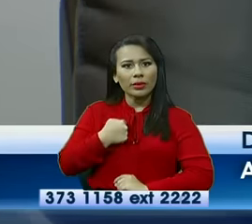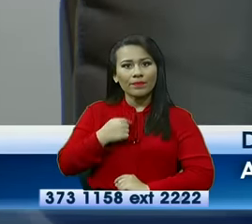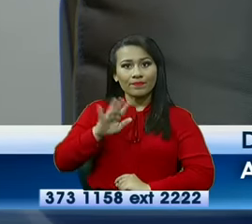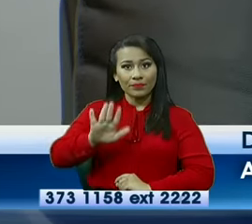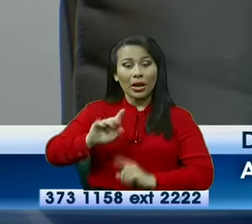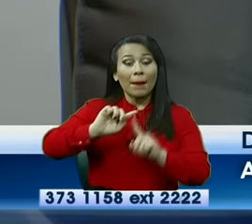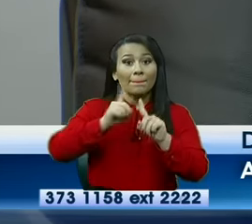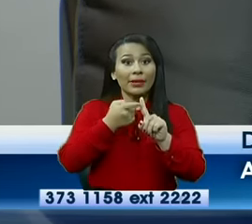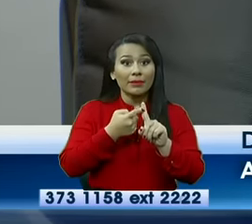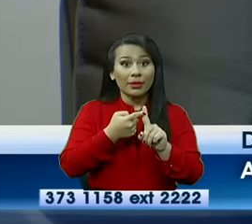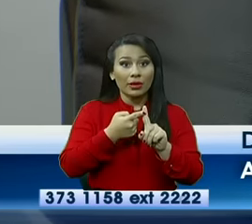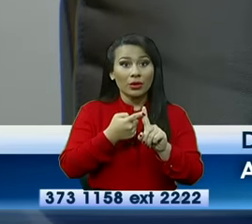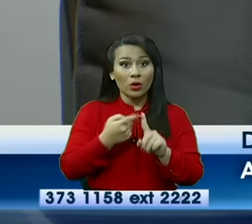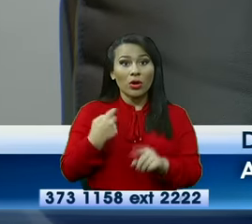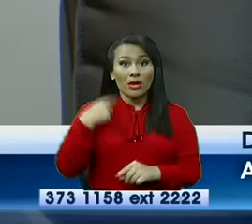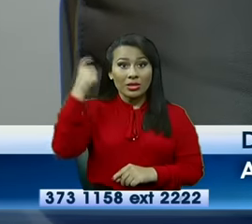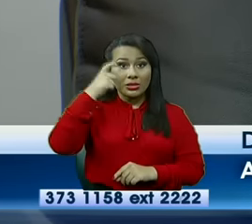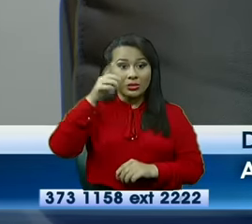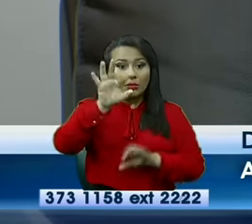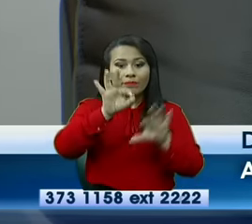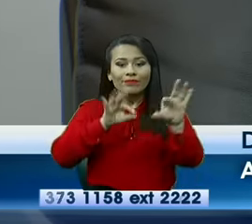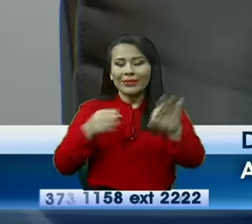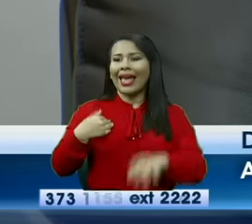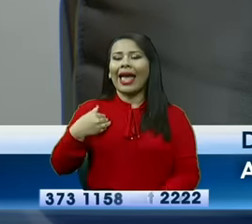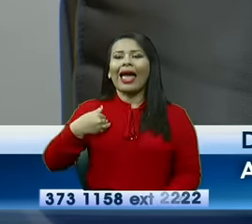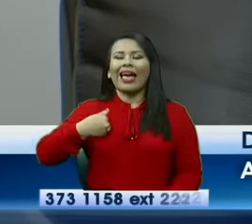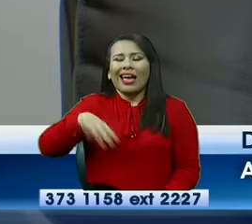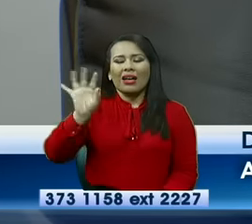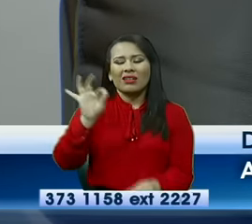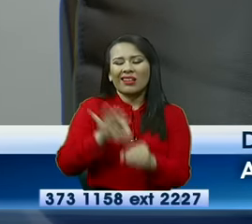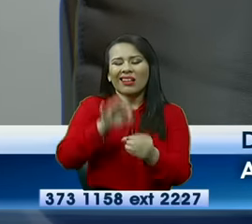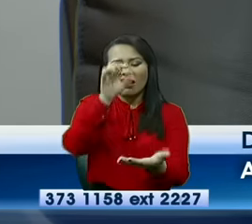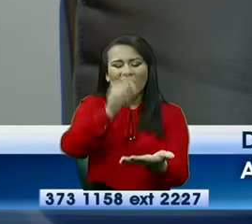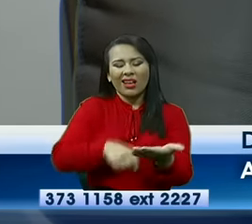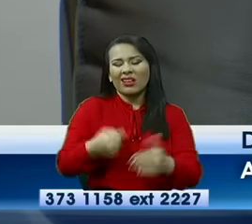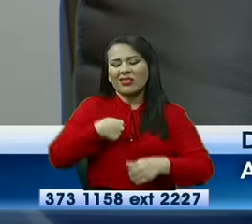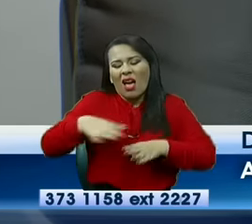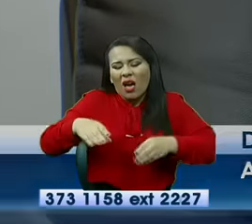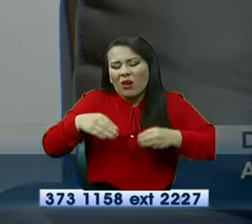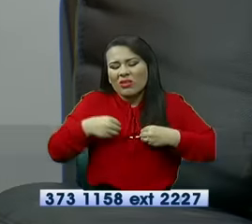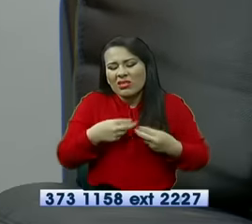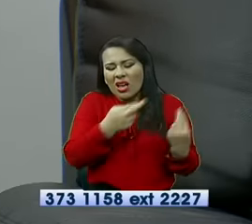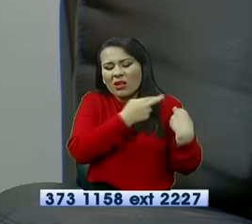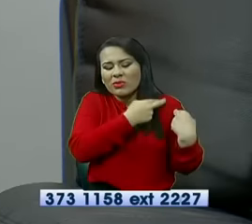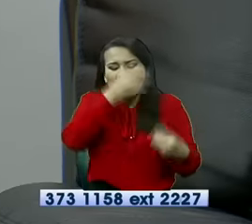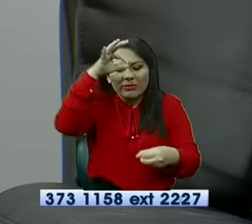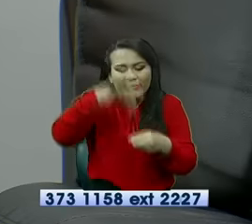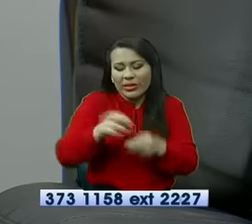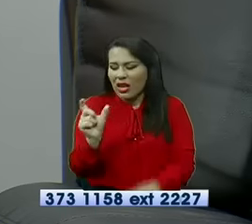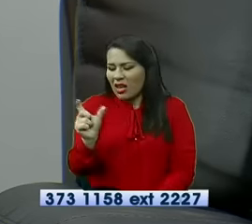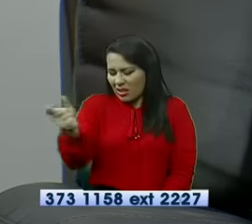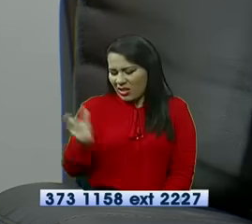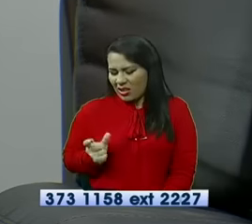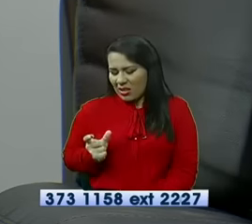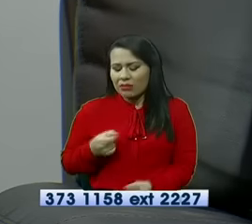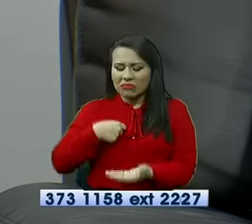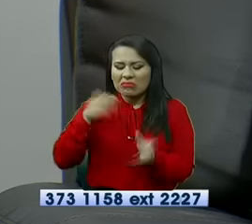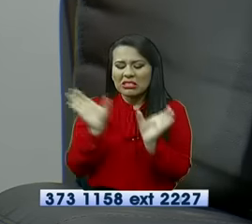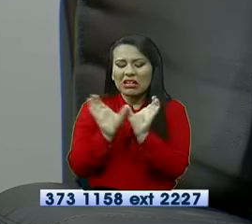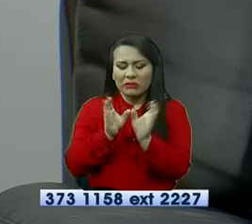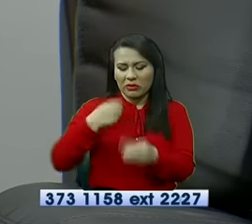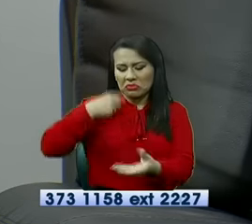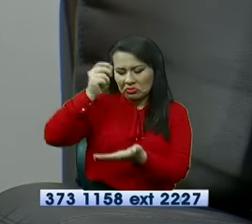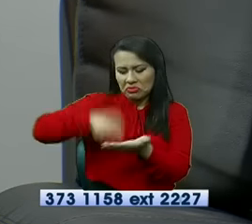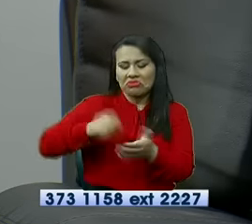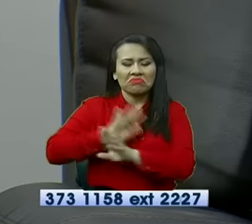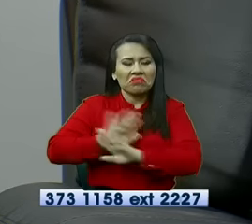entre simplemente ir a votar para cumplir con el requisito de tener el certificado de